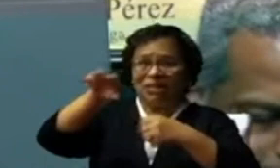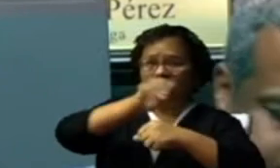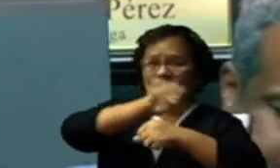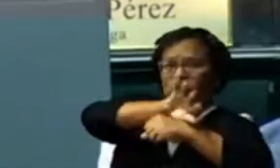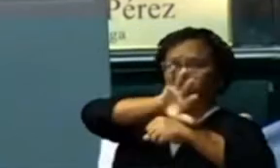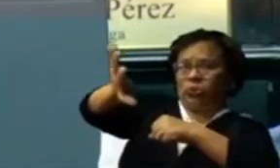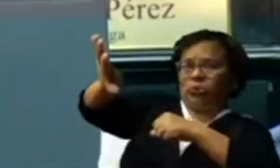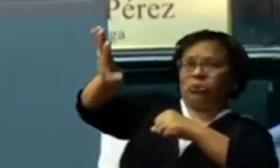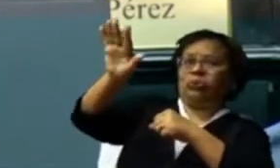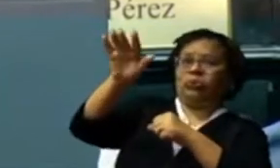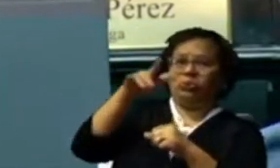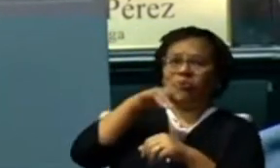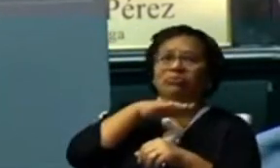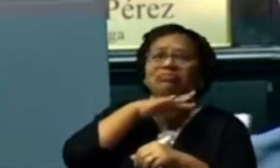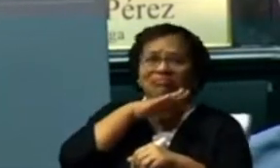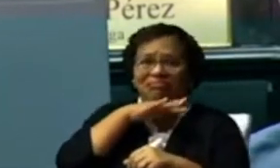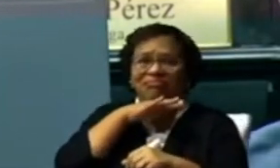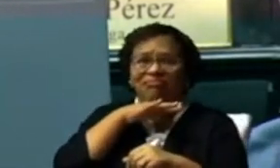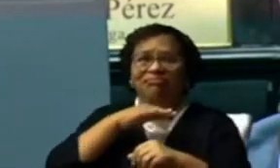construido por